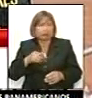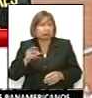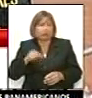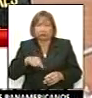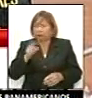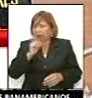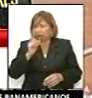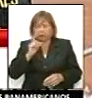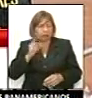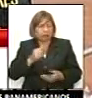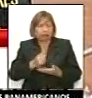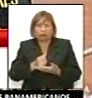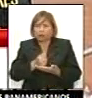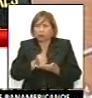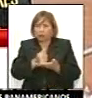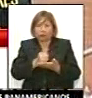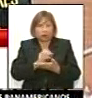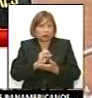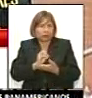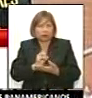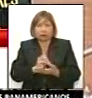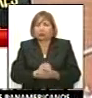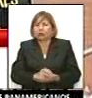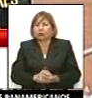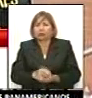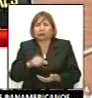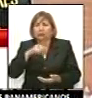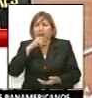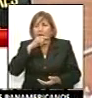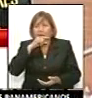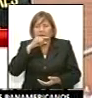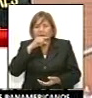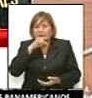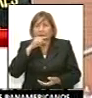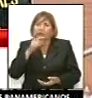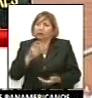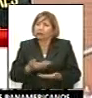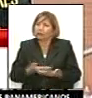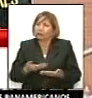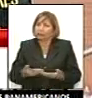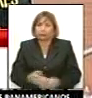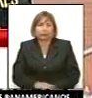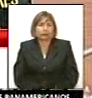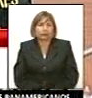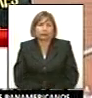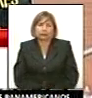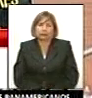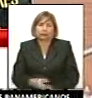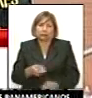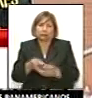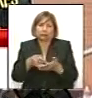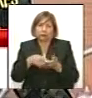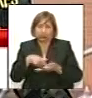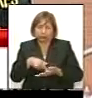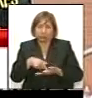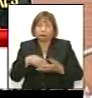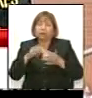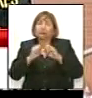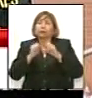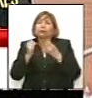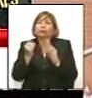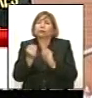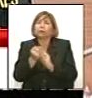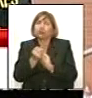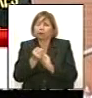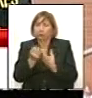eso no ayuda a lo que realmente las mujeres de este país, en primer lugar, exigen, que es lograr una sociedad mucho